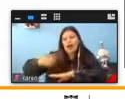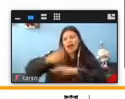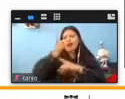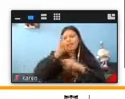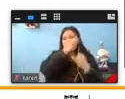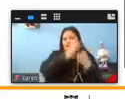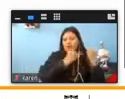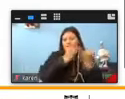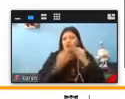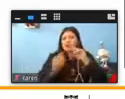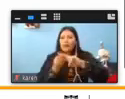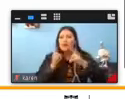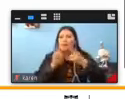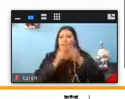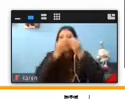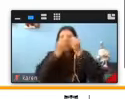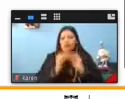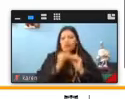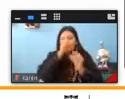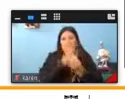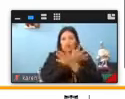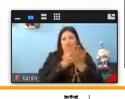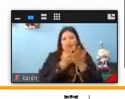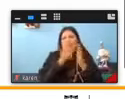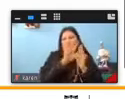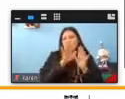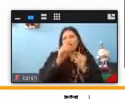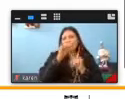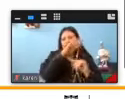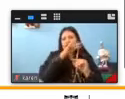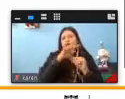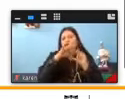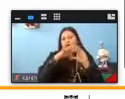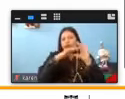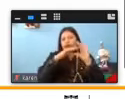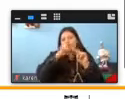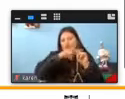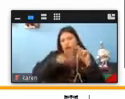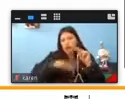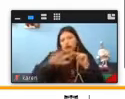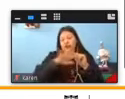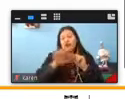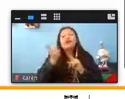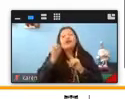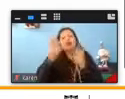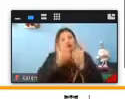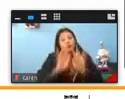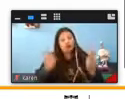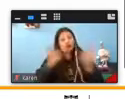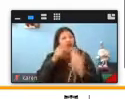se están relacionando de manera diversa con la naturaleza. Fue muy importante señalar,